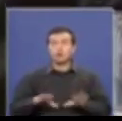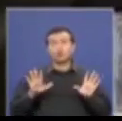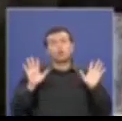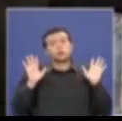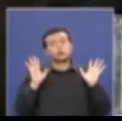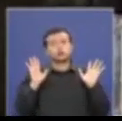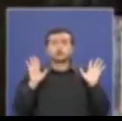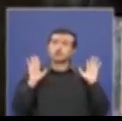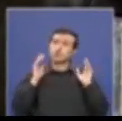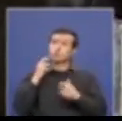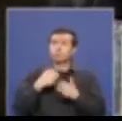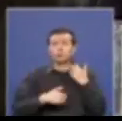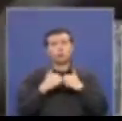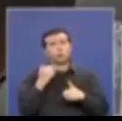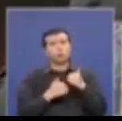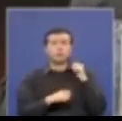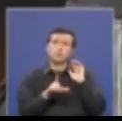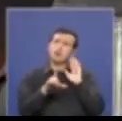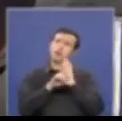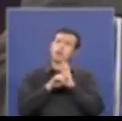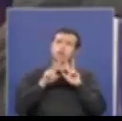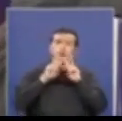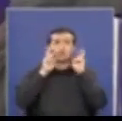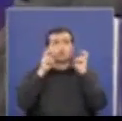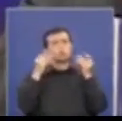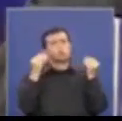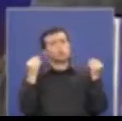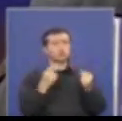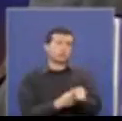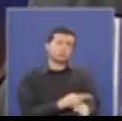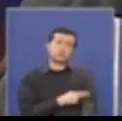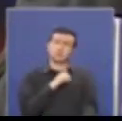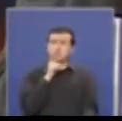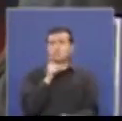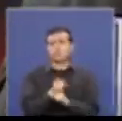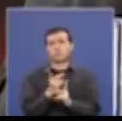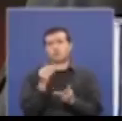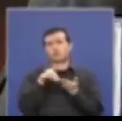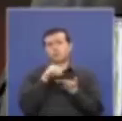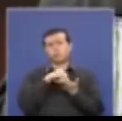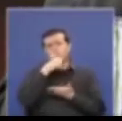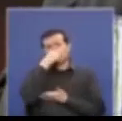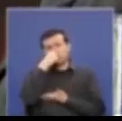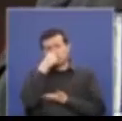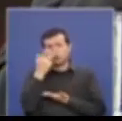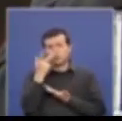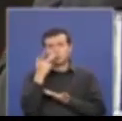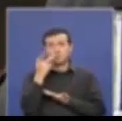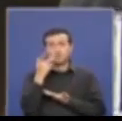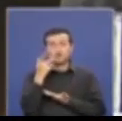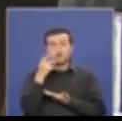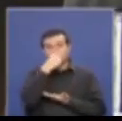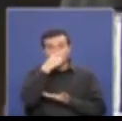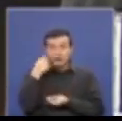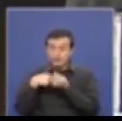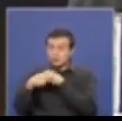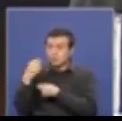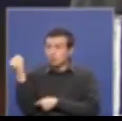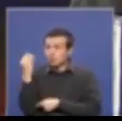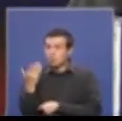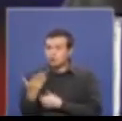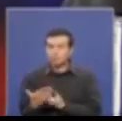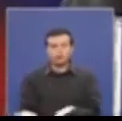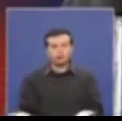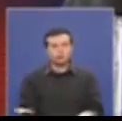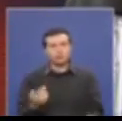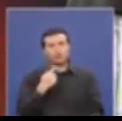que se dañaba la dosimetría del código, que era demasiado con respecto al microtráfico, es decir, envenenando a nuestros jóvenes, pero era